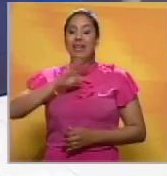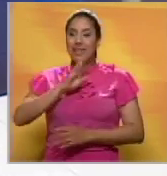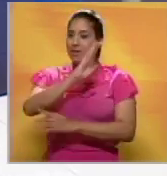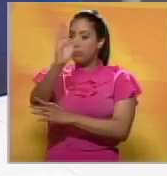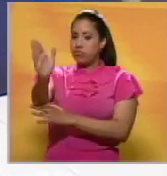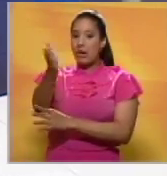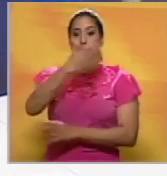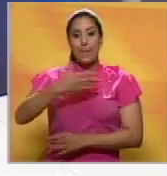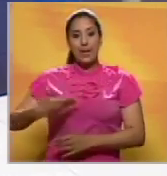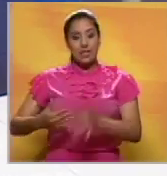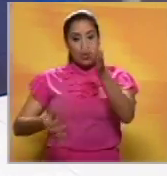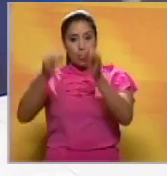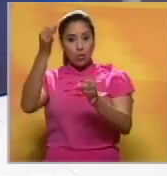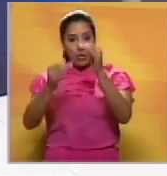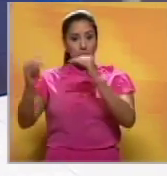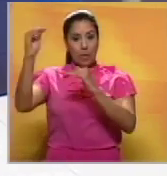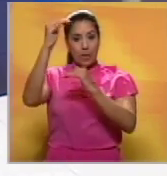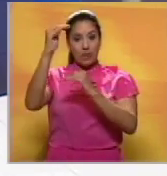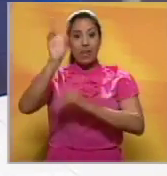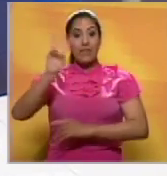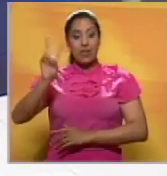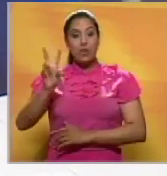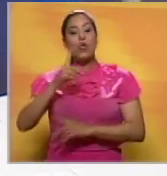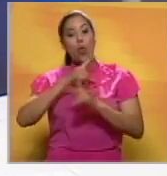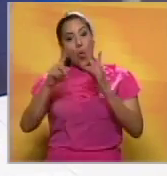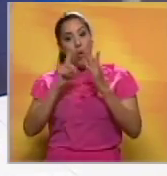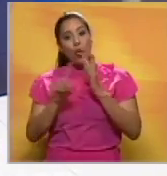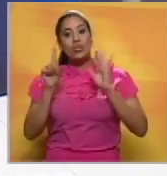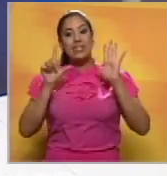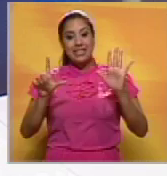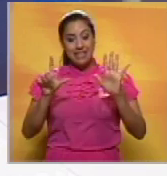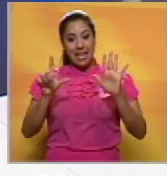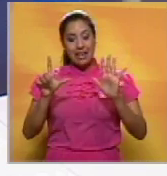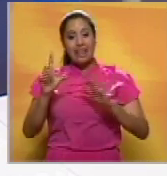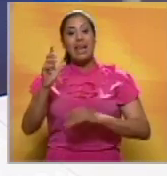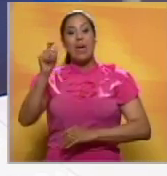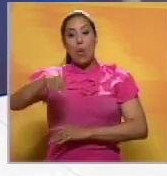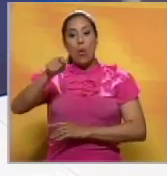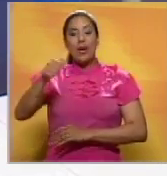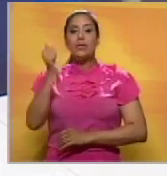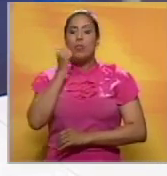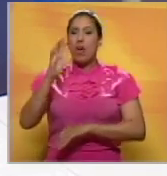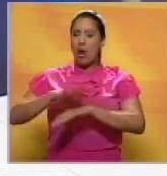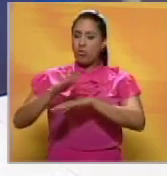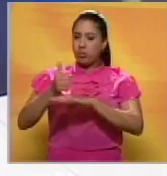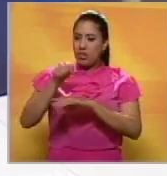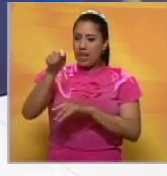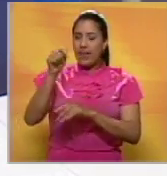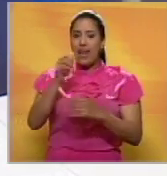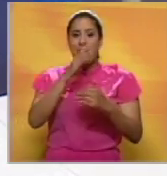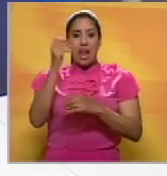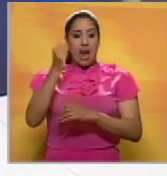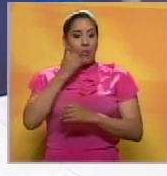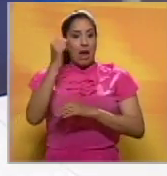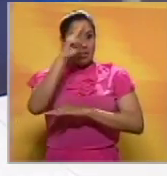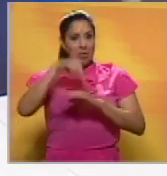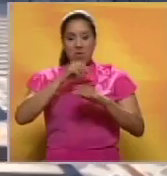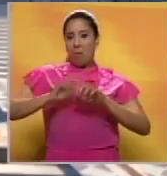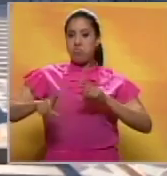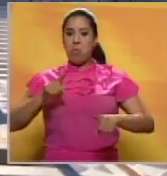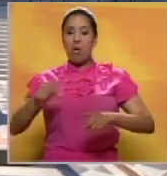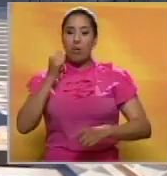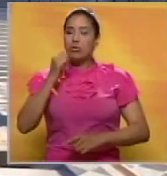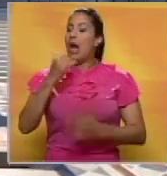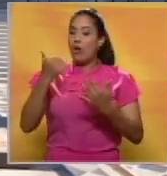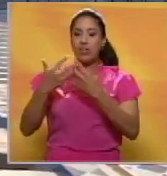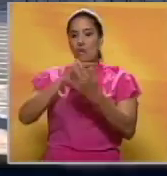sancionó al presidente del Tribunal Supremo de Justicia de Venezuela y a otros 7 magistrados por usurpar la responsabilidad de la Asamblea Nacional.